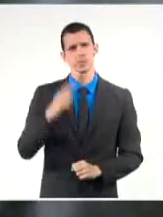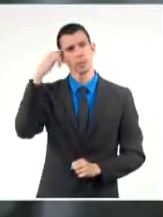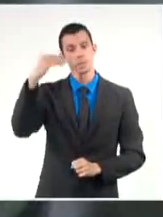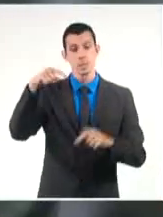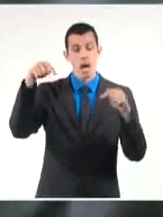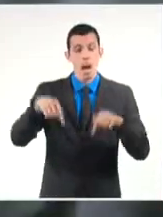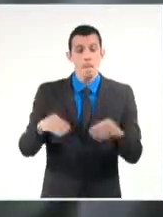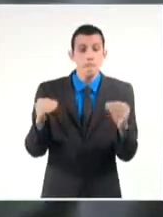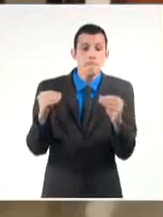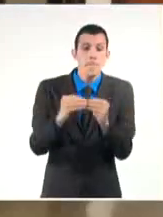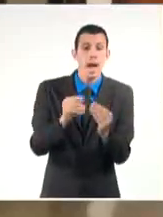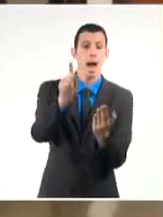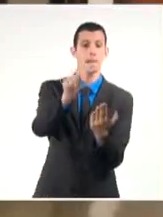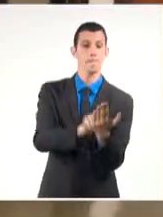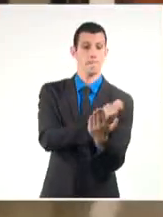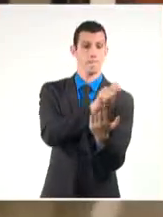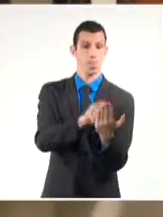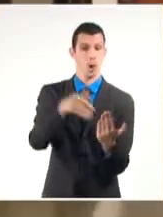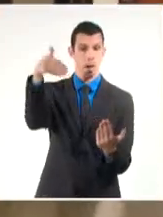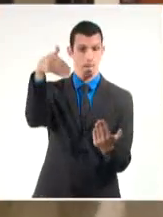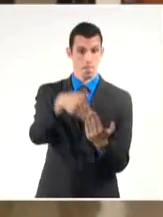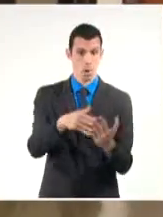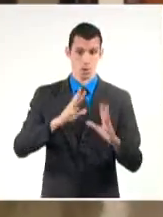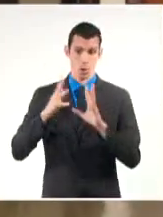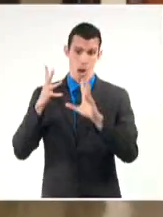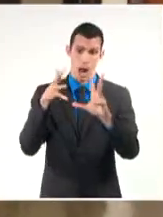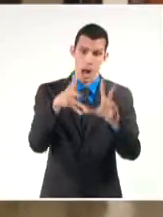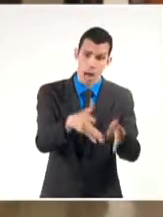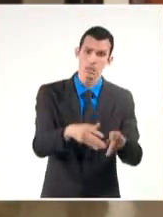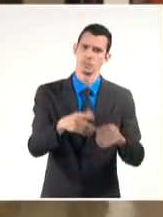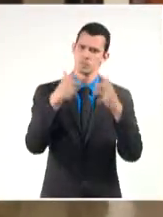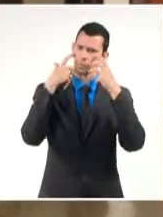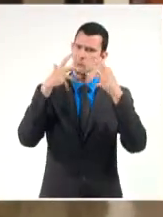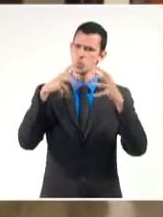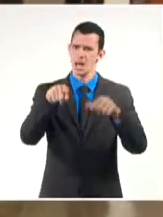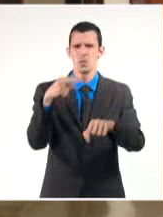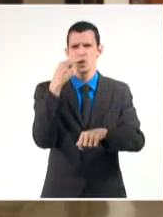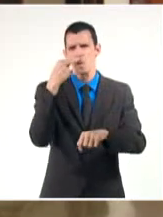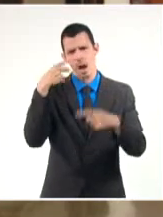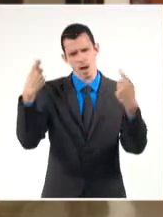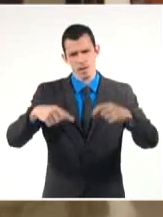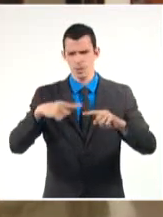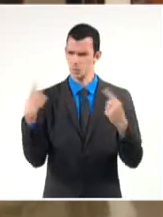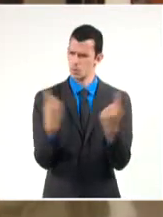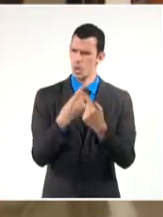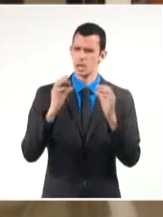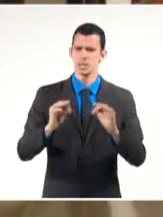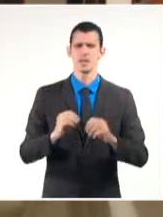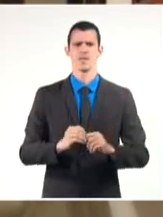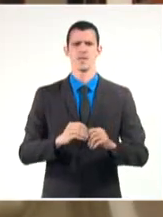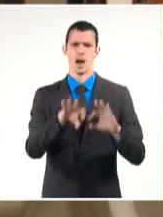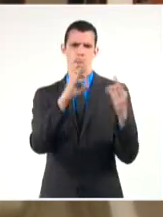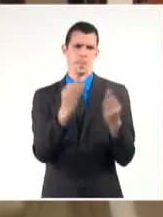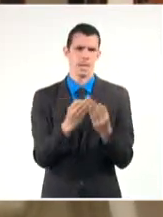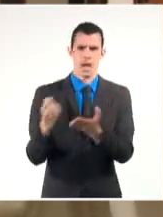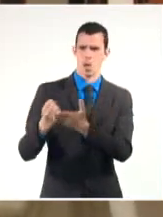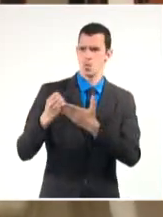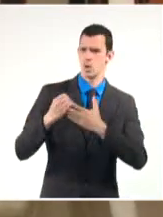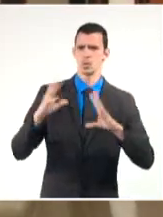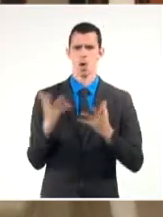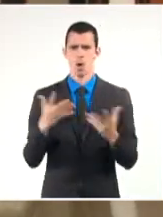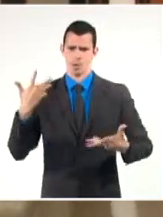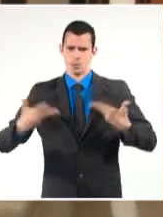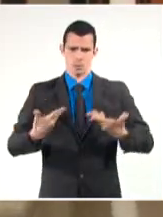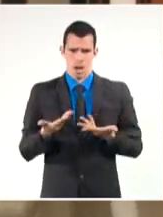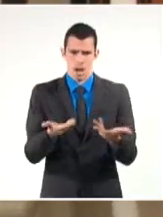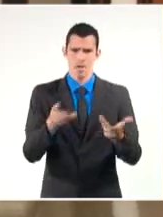un derecho cívico, que debemos hacerlo temprano y ir con toda la alegría y el entusiasmo que nos caracteriza a todos